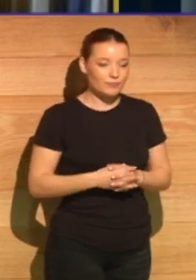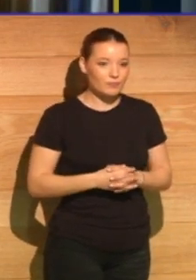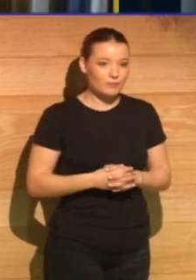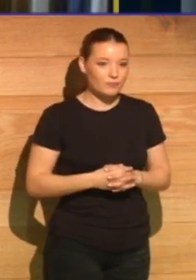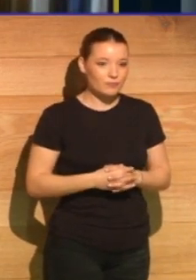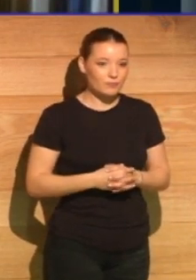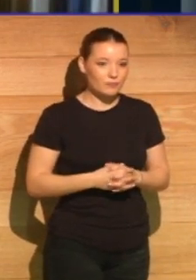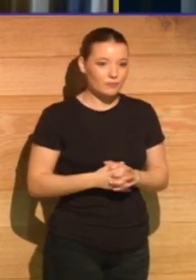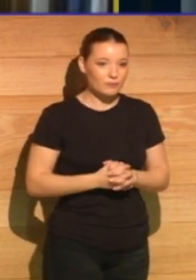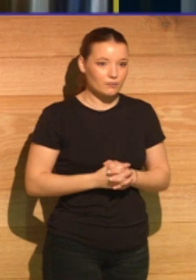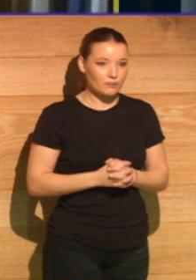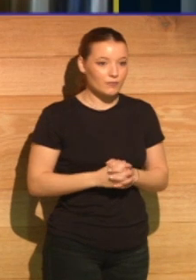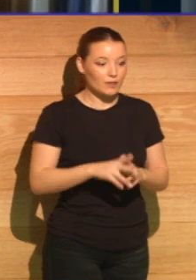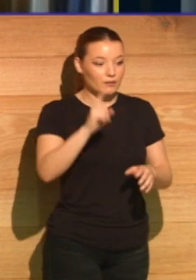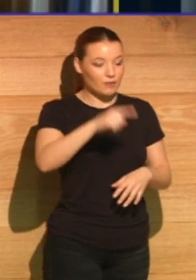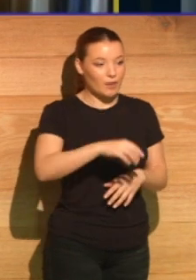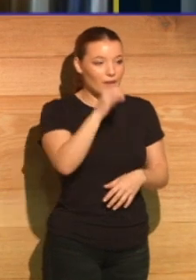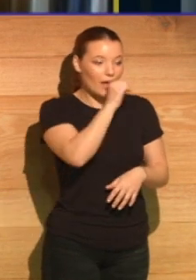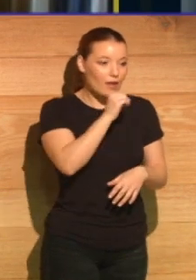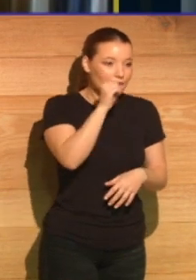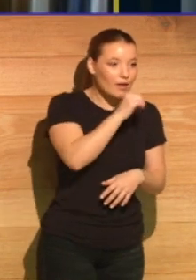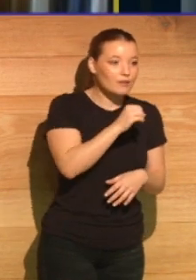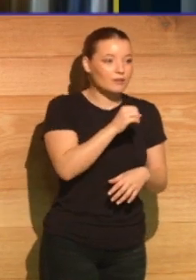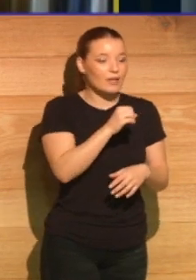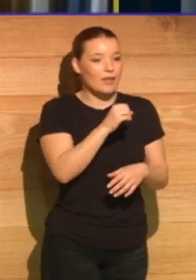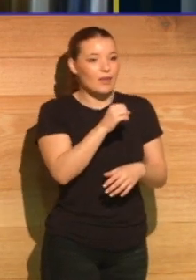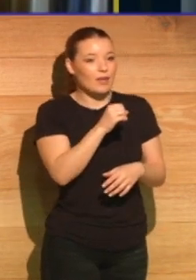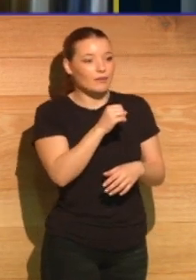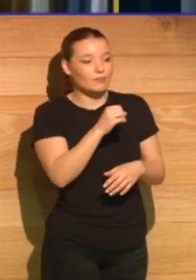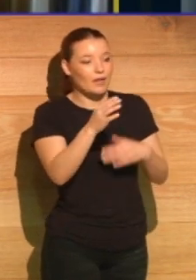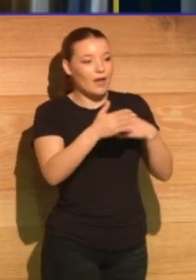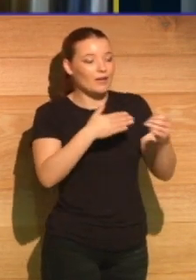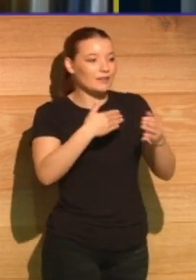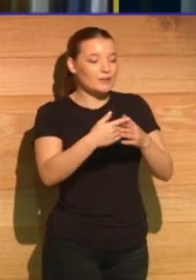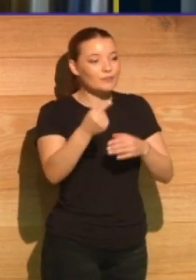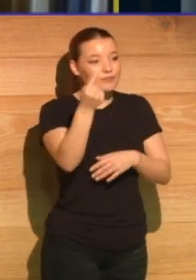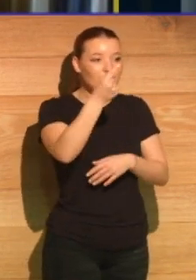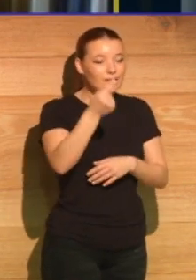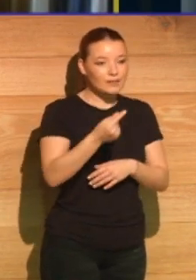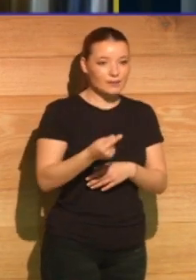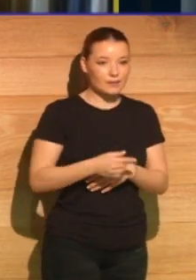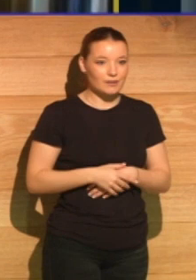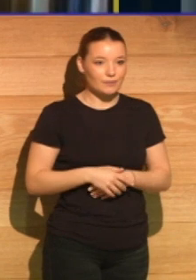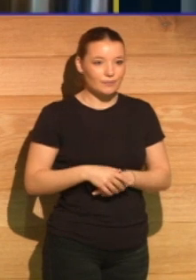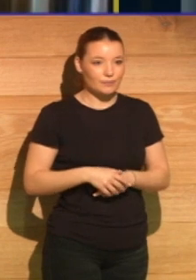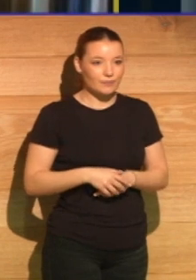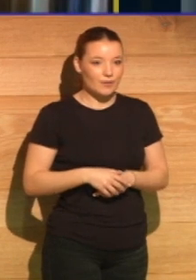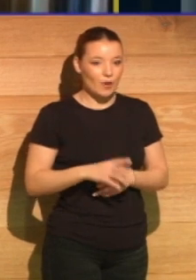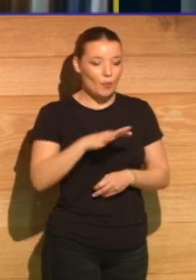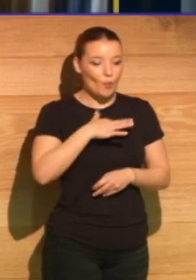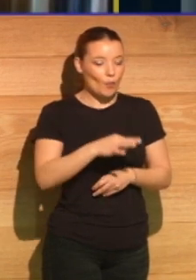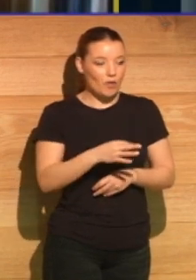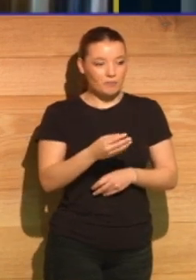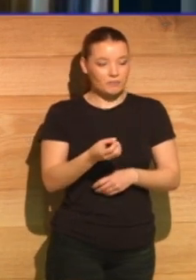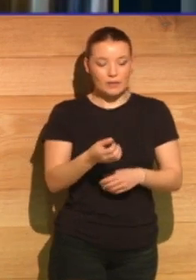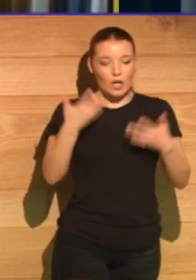ser pues artista y cantante, tiene muchos juegos de musicalidad, ¿no? Decirme, a este igual, dar unas